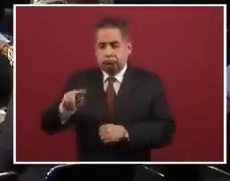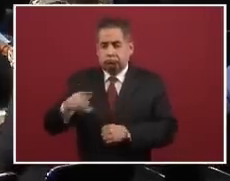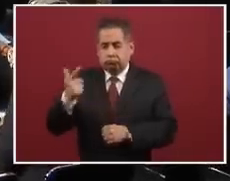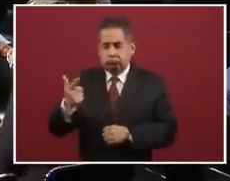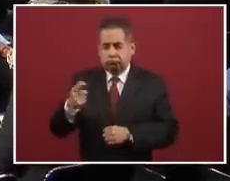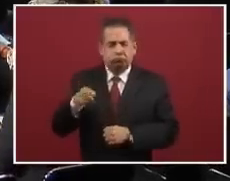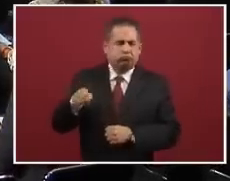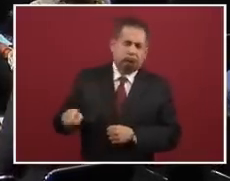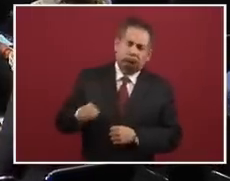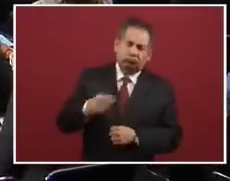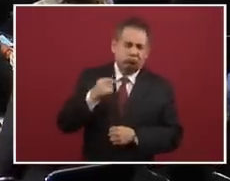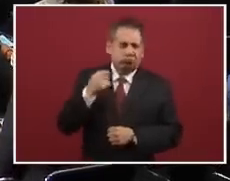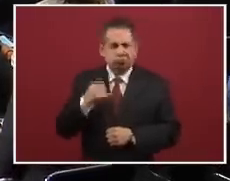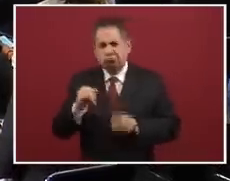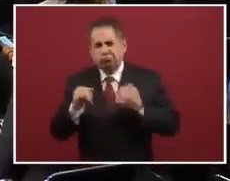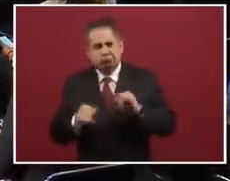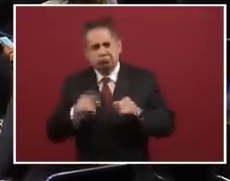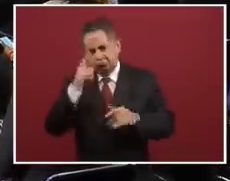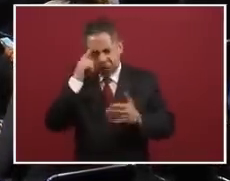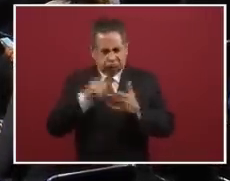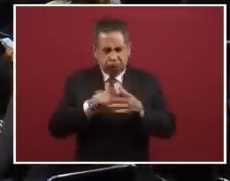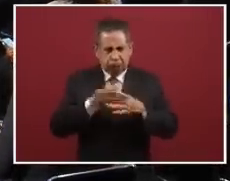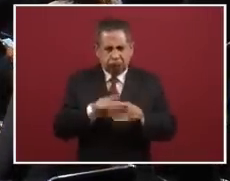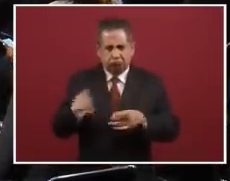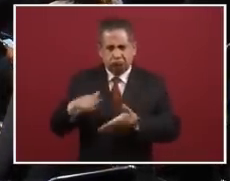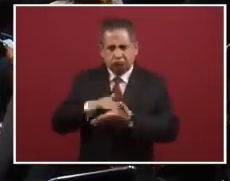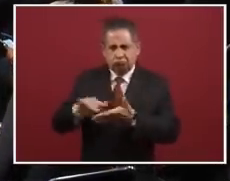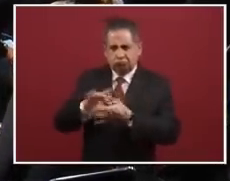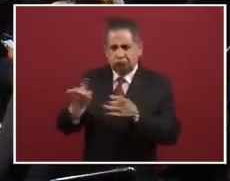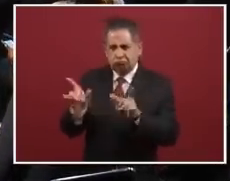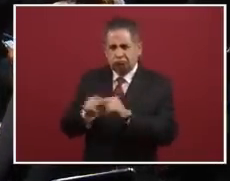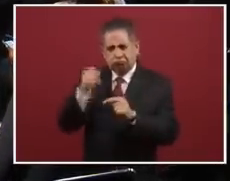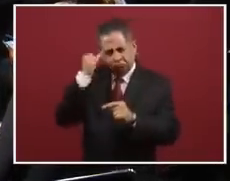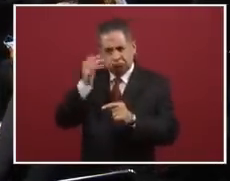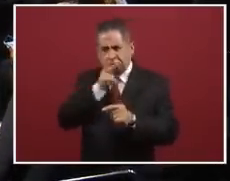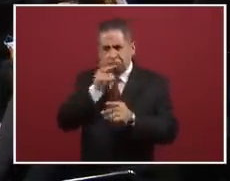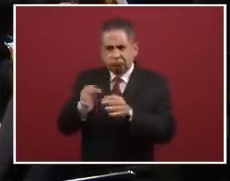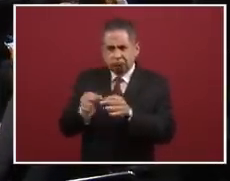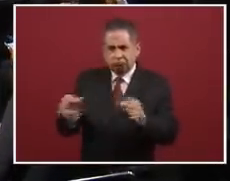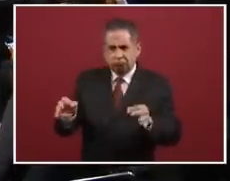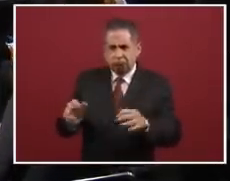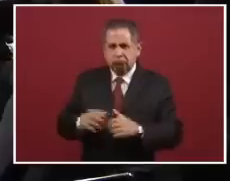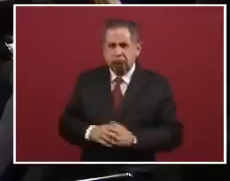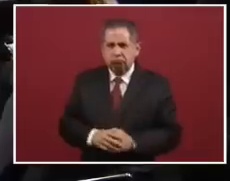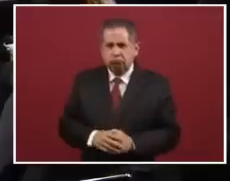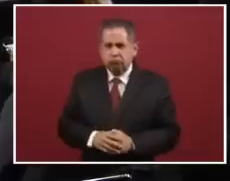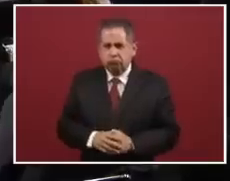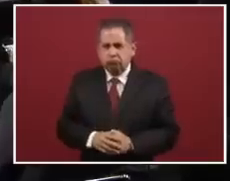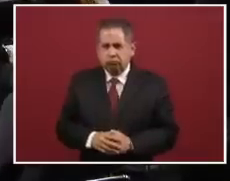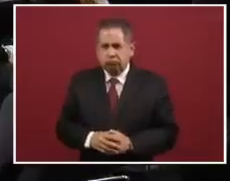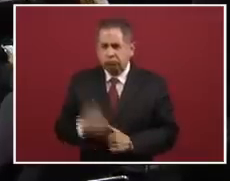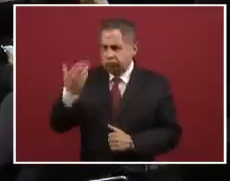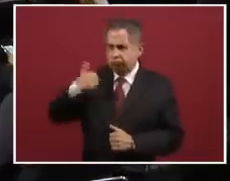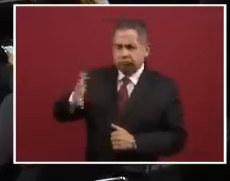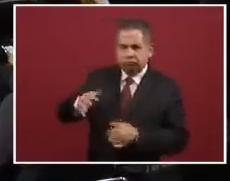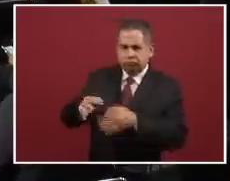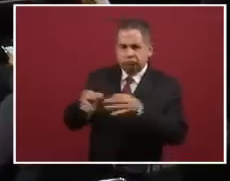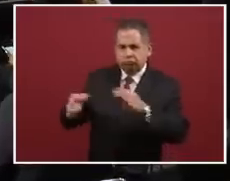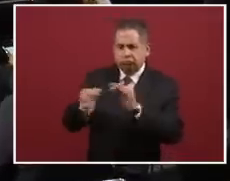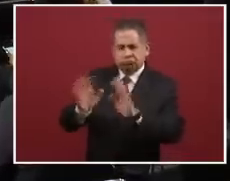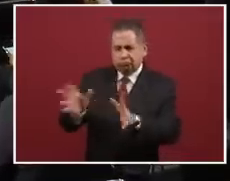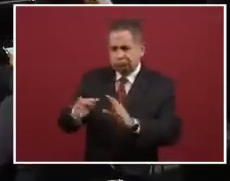sido crítico en estos días. Si me permiten leer rápidamente un par de frases de él. Pues ya el sábado leímos. Pasado, perdón. Ya las leímos, sí las